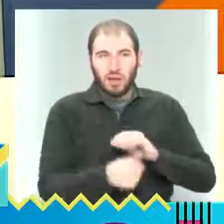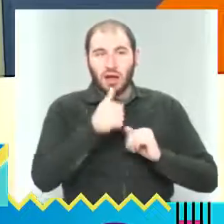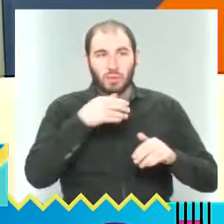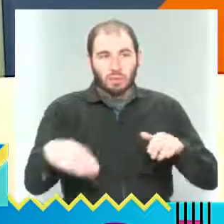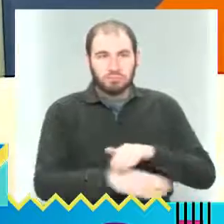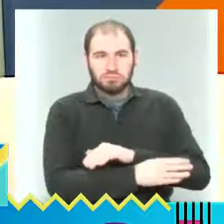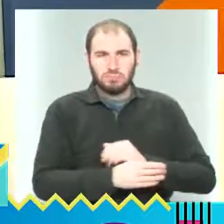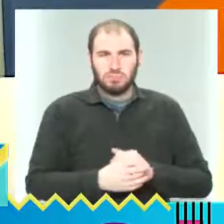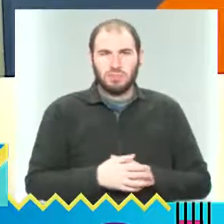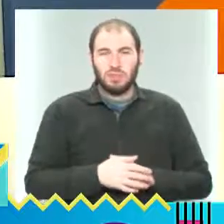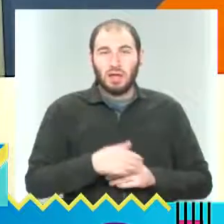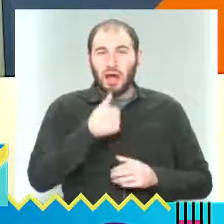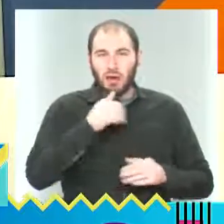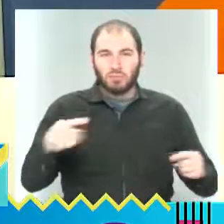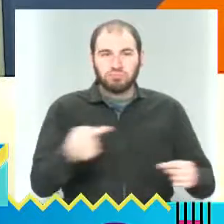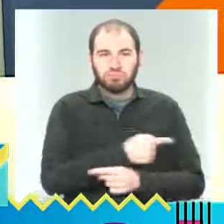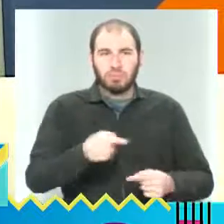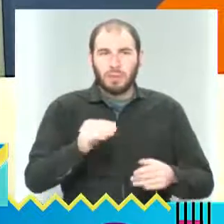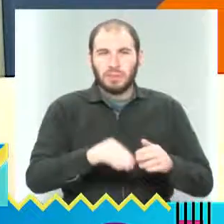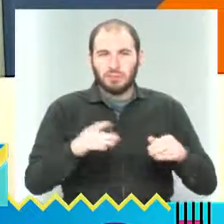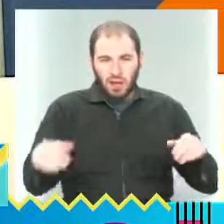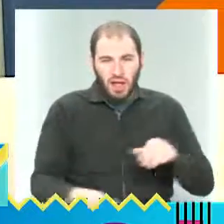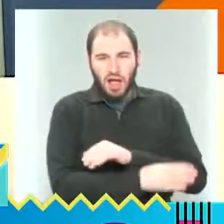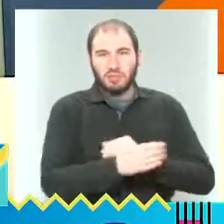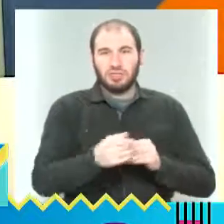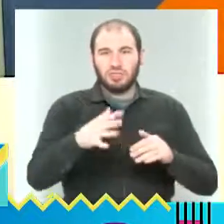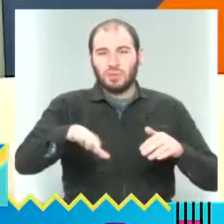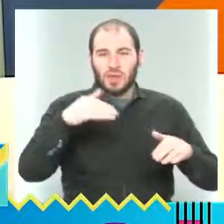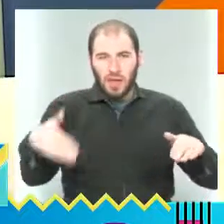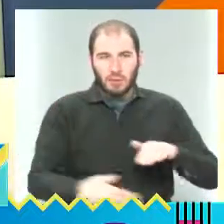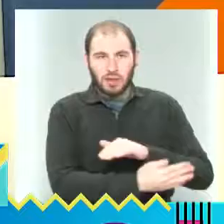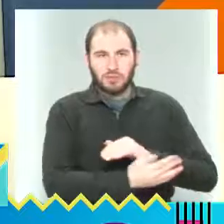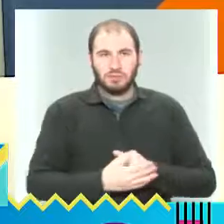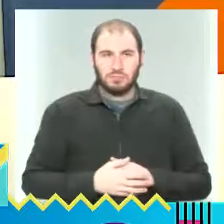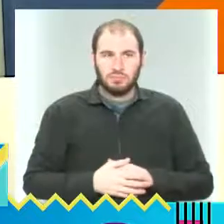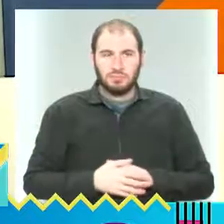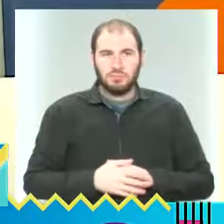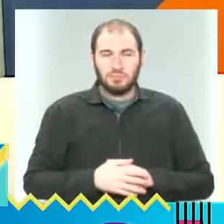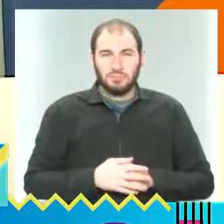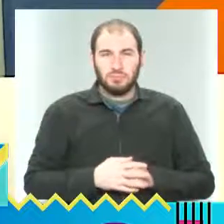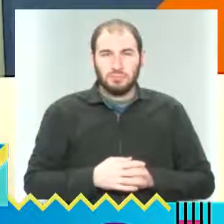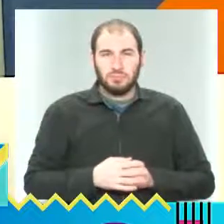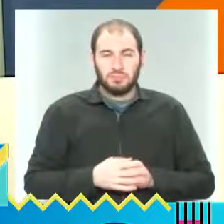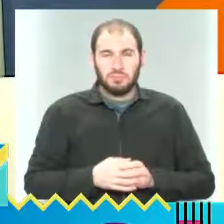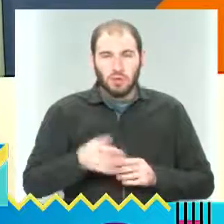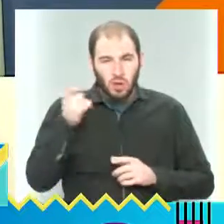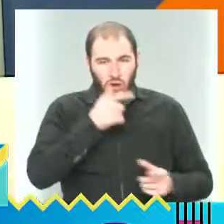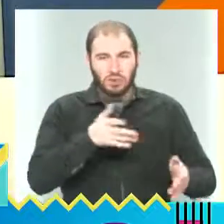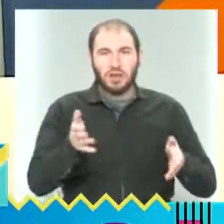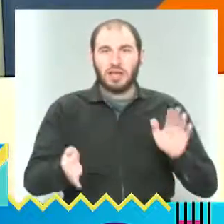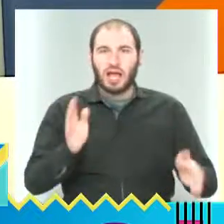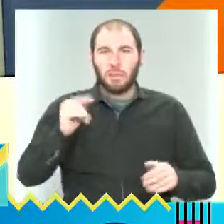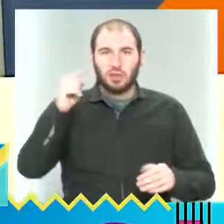agua, tienen transporte hídrico de la basura por debajo de la ciudad, seguimiento de los